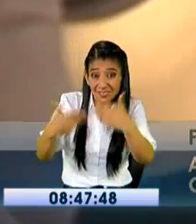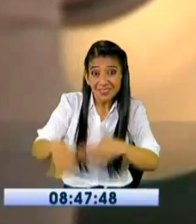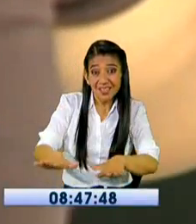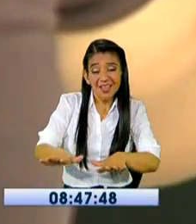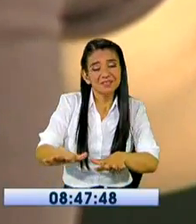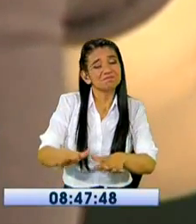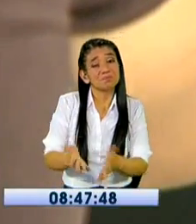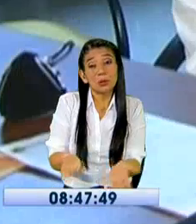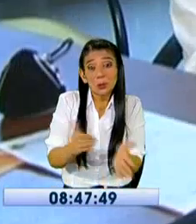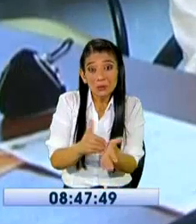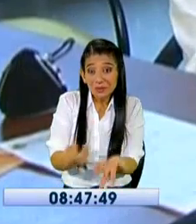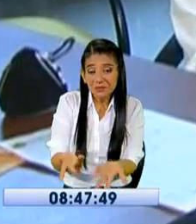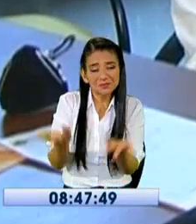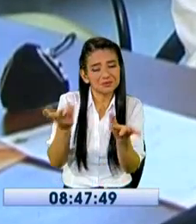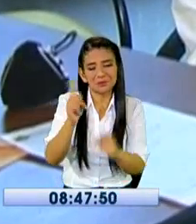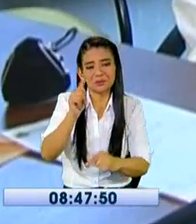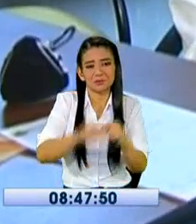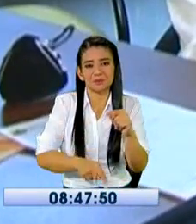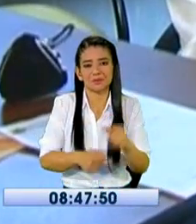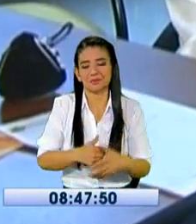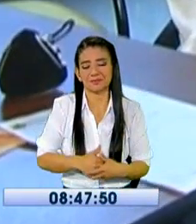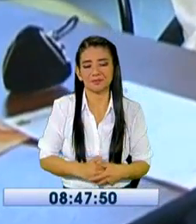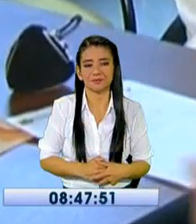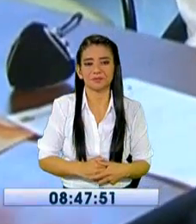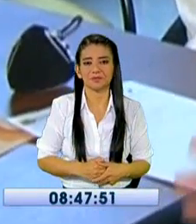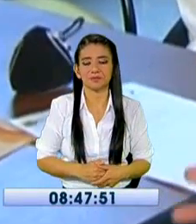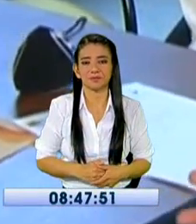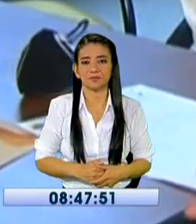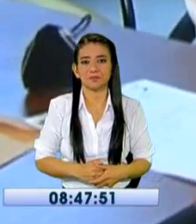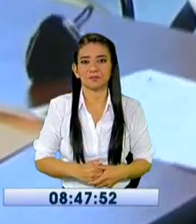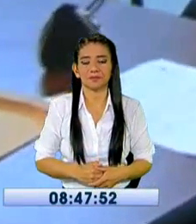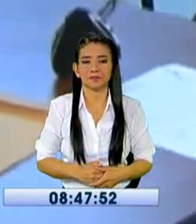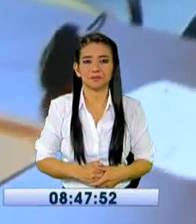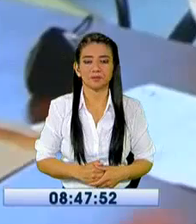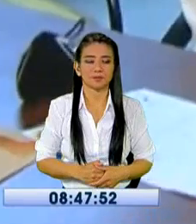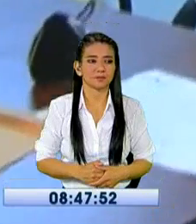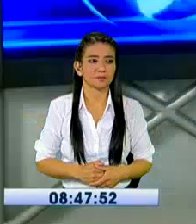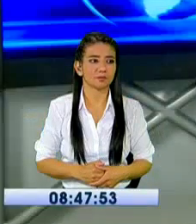es irreparable, informó Luxiola Salazar.